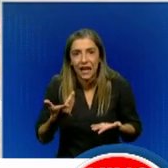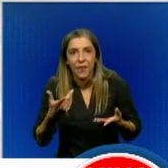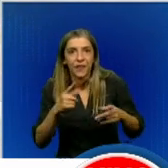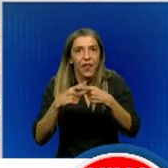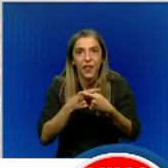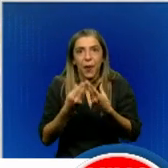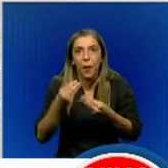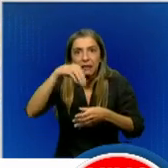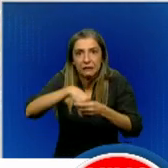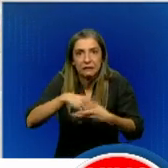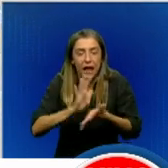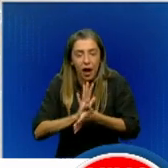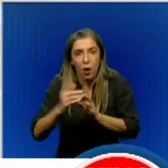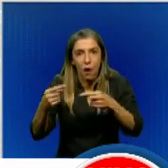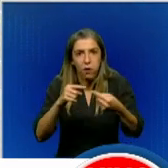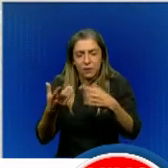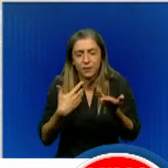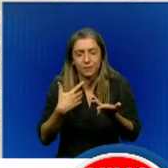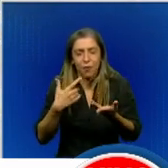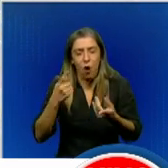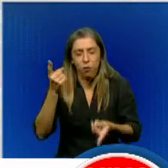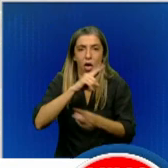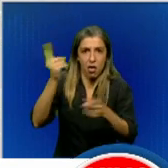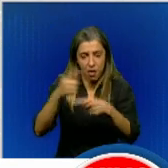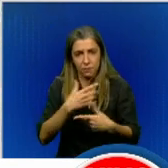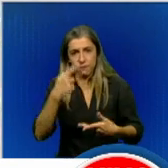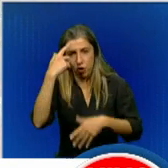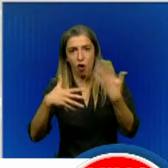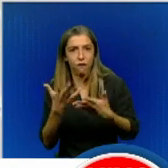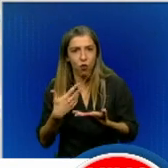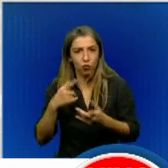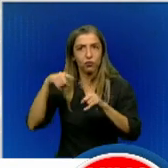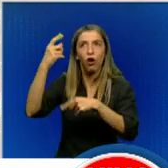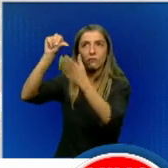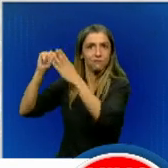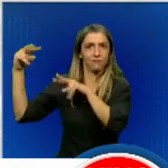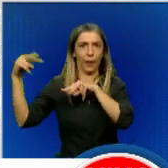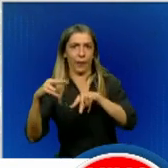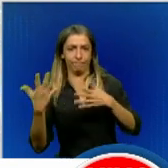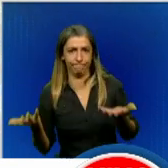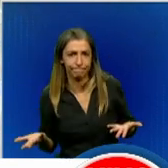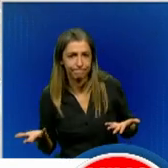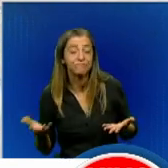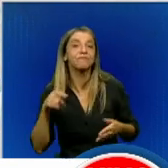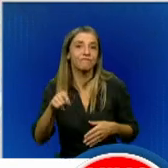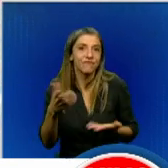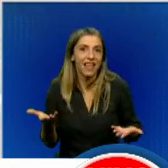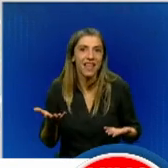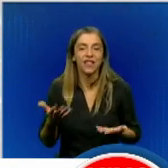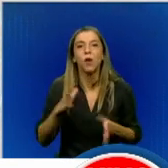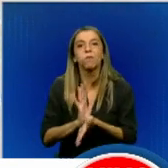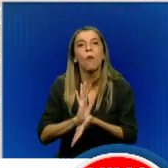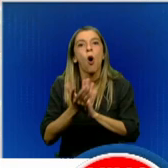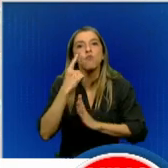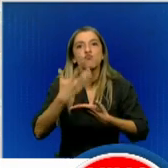internacionales pero por sobre todas las cosas lo que hacen este tipo de enfrentamientos esta falta de inteligencia y